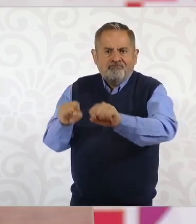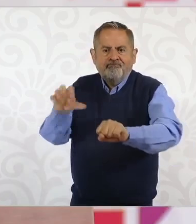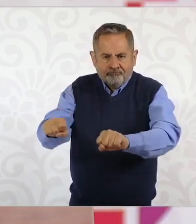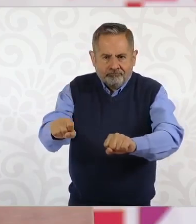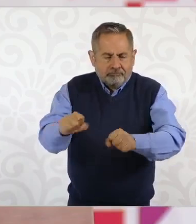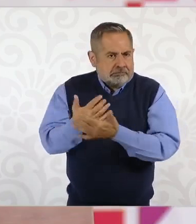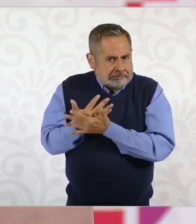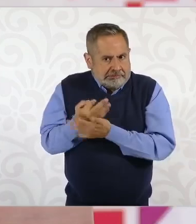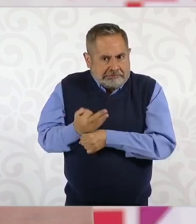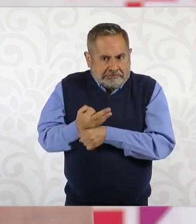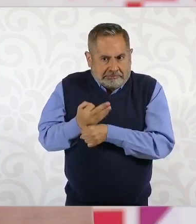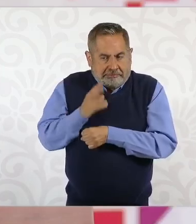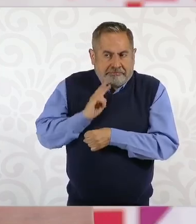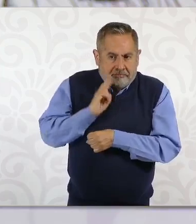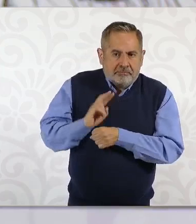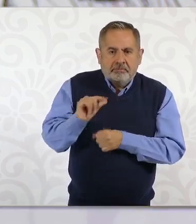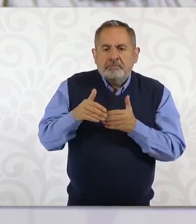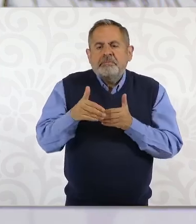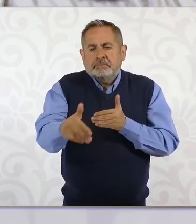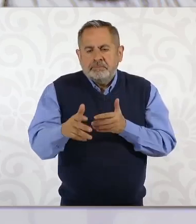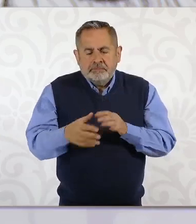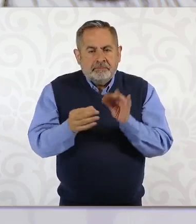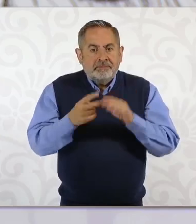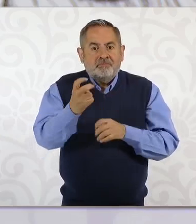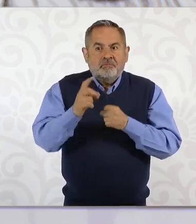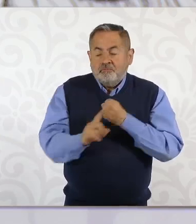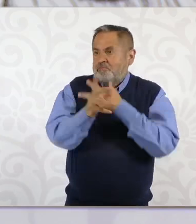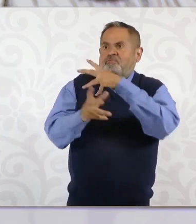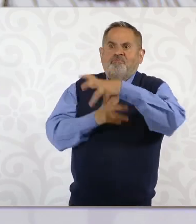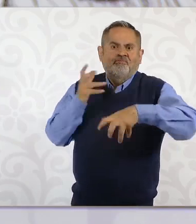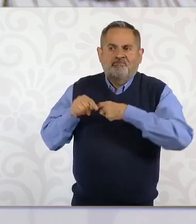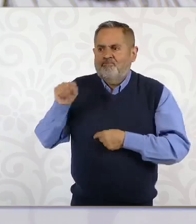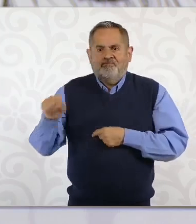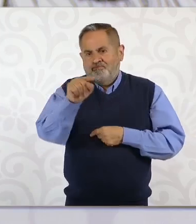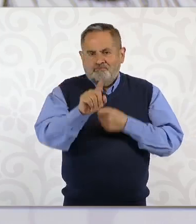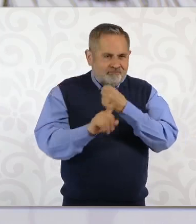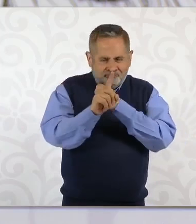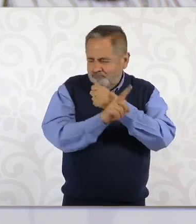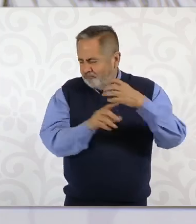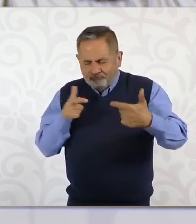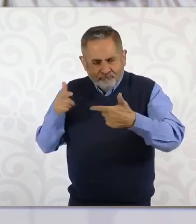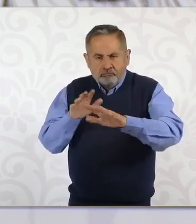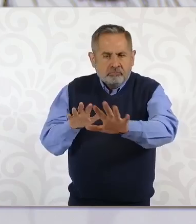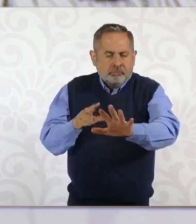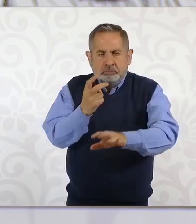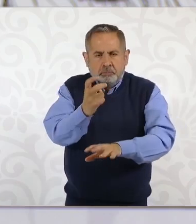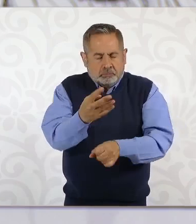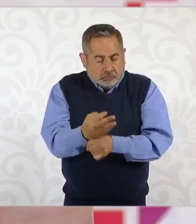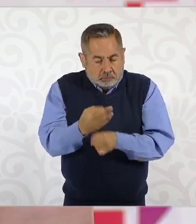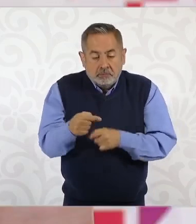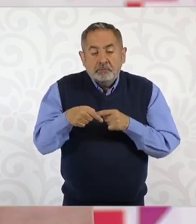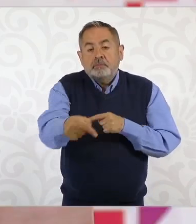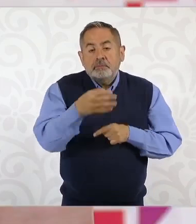va a dar la información y por eso se dio esta toma de algunos lugares y está ahí pues